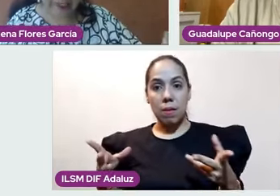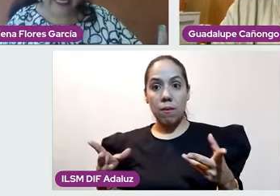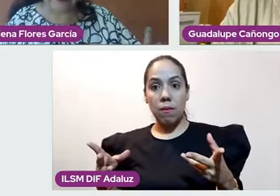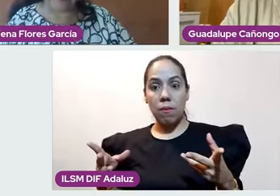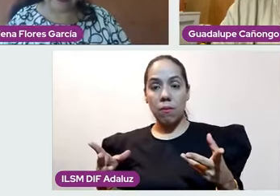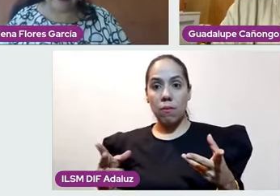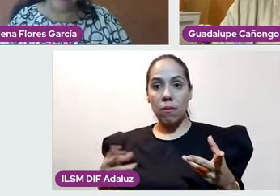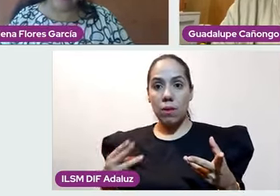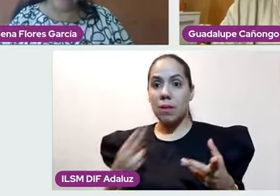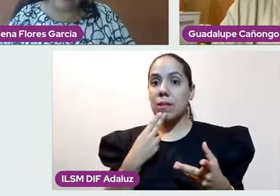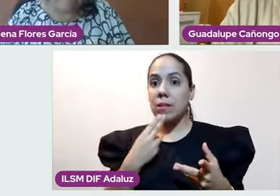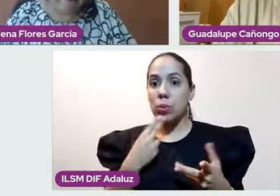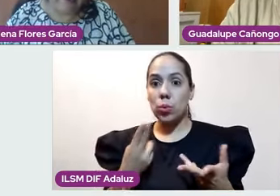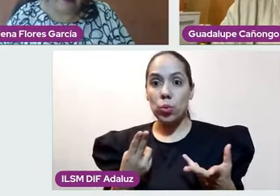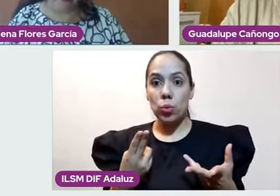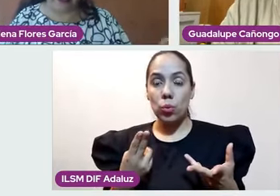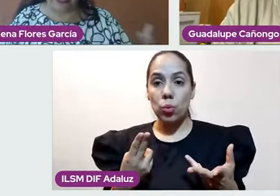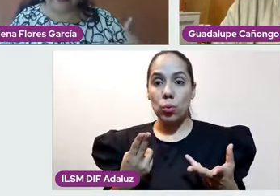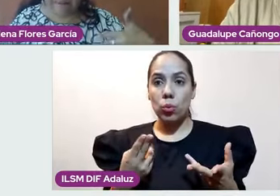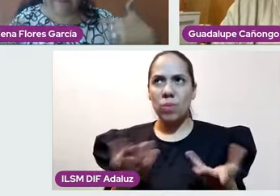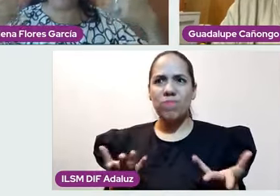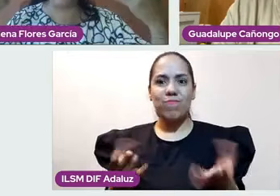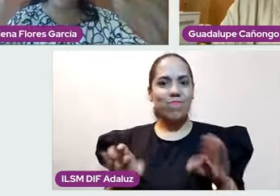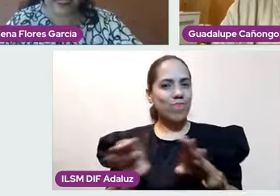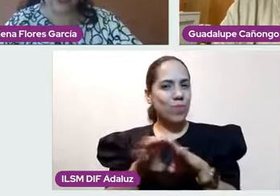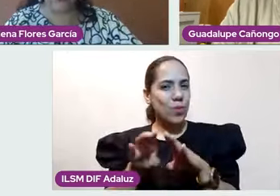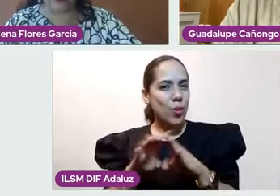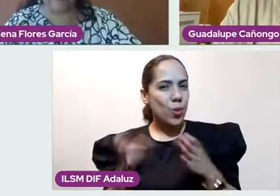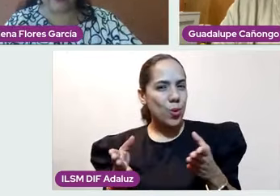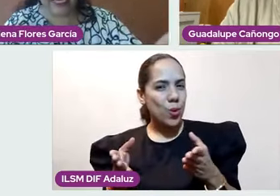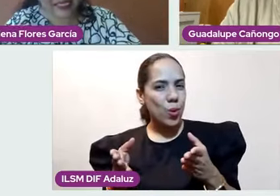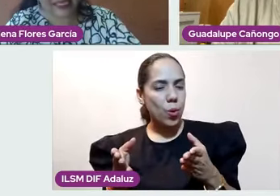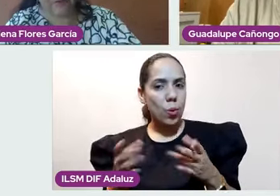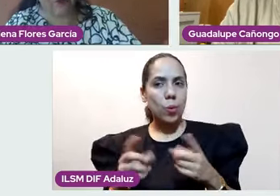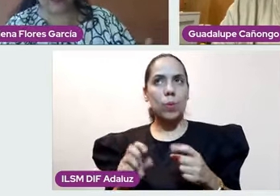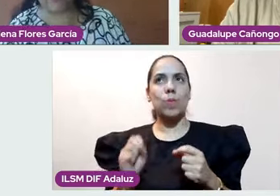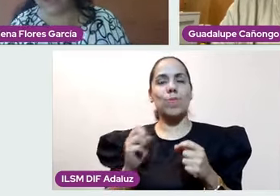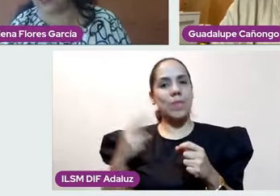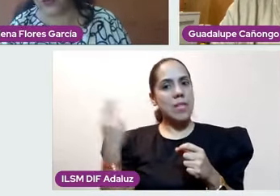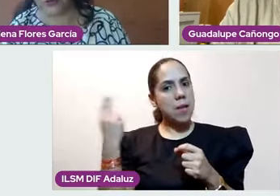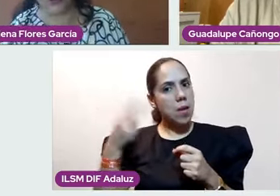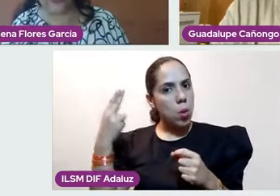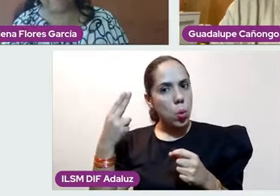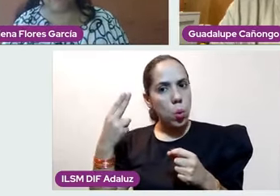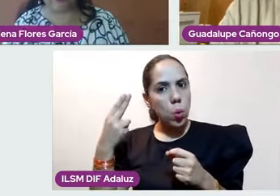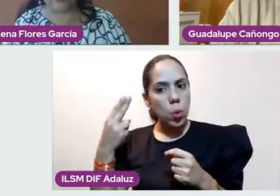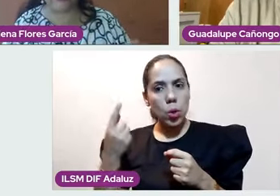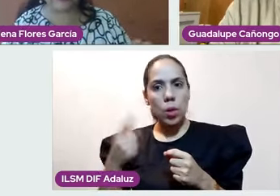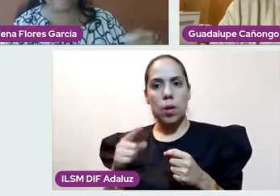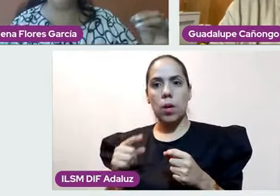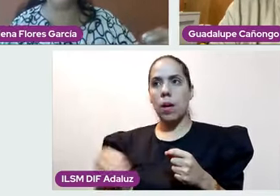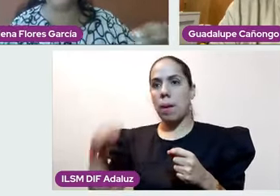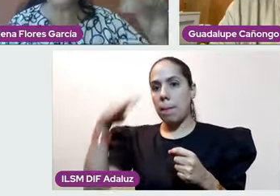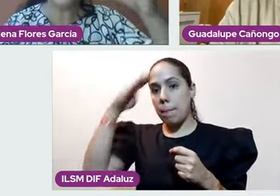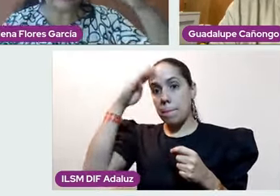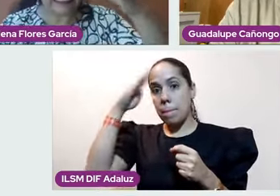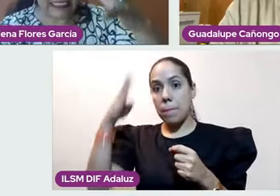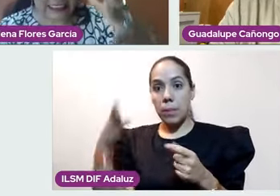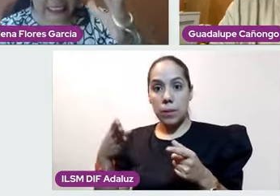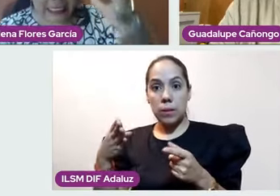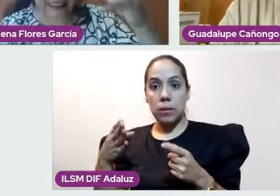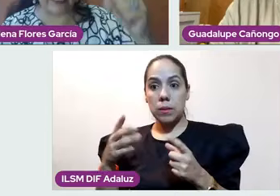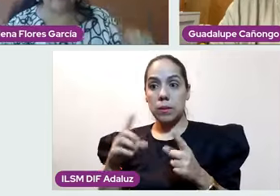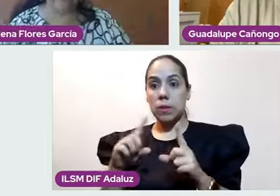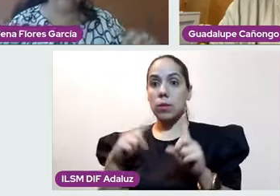aún. Es decir, hay que poner sobre la mesa este tipo de espacios donde podamos decirles, miren,